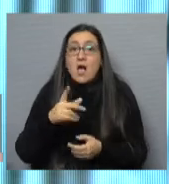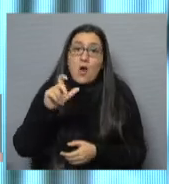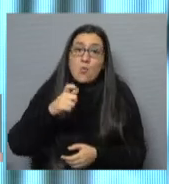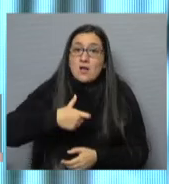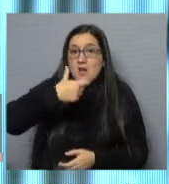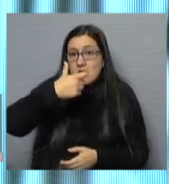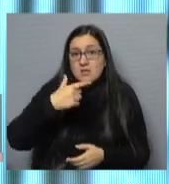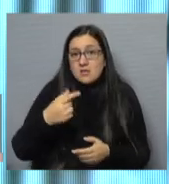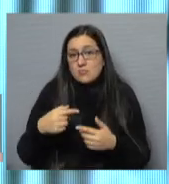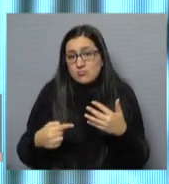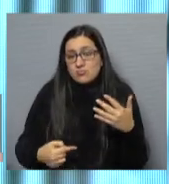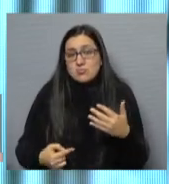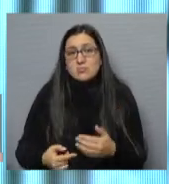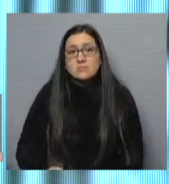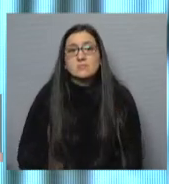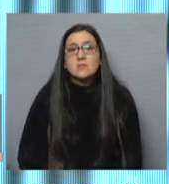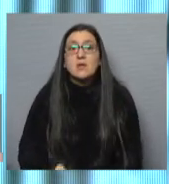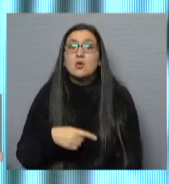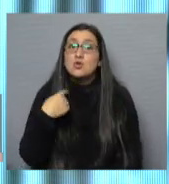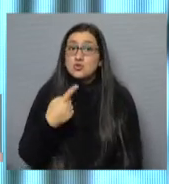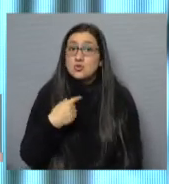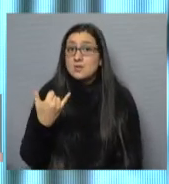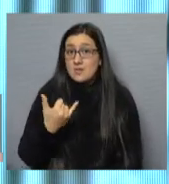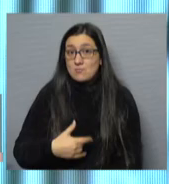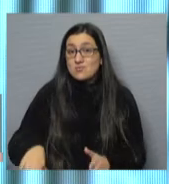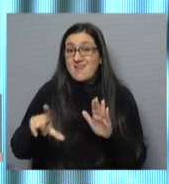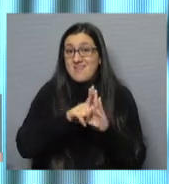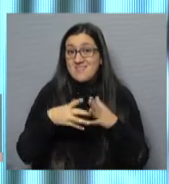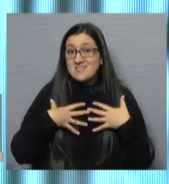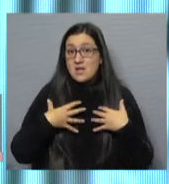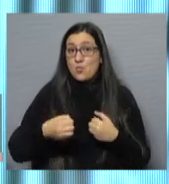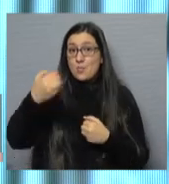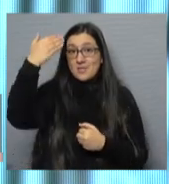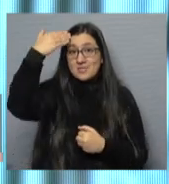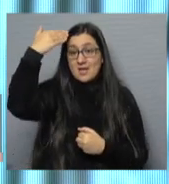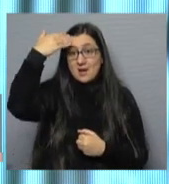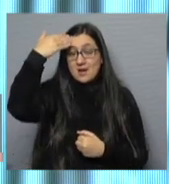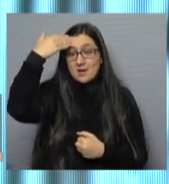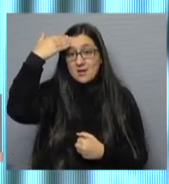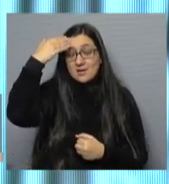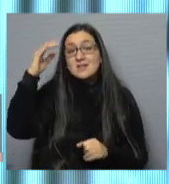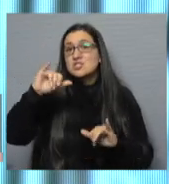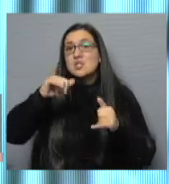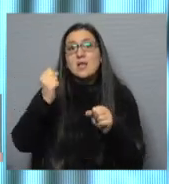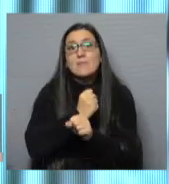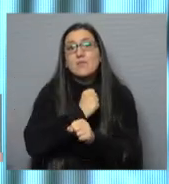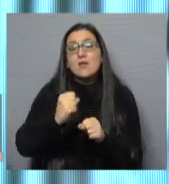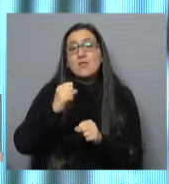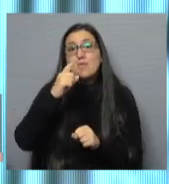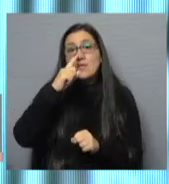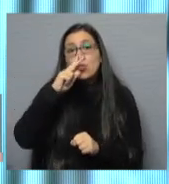pero a ver, nosotros tenemos una ley de salud mental que está aprobada desde el año